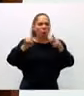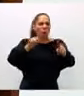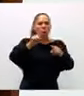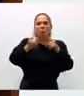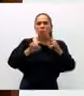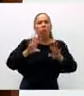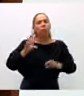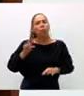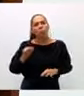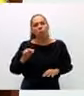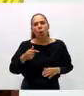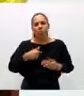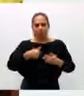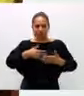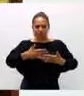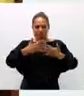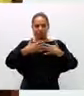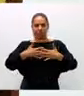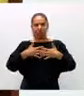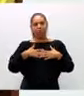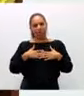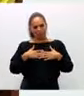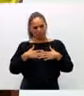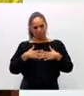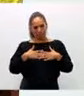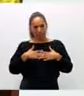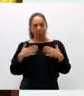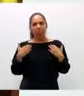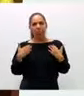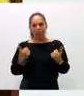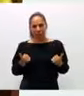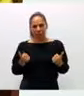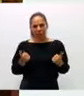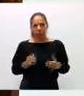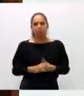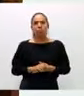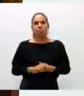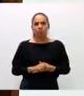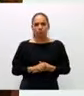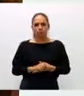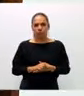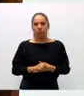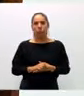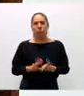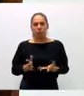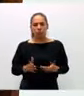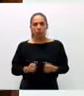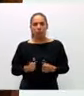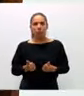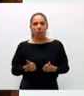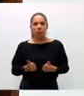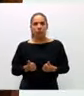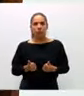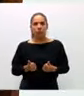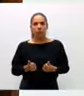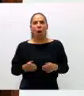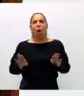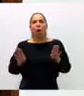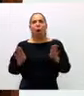dedo a alguien o que esto se convierta en un asunto de tú tienes la culpa, no tú, sino de